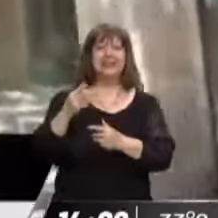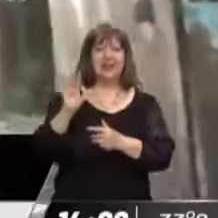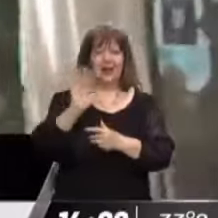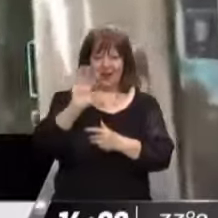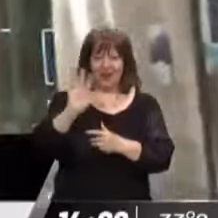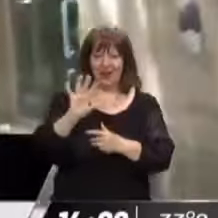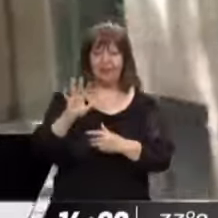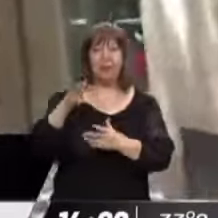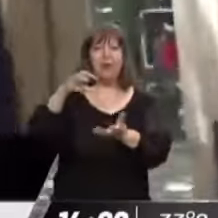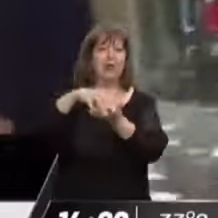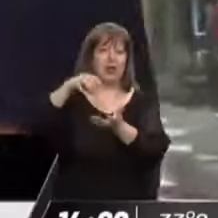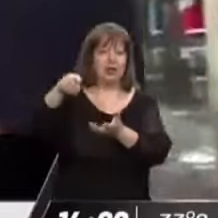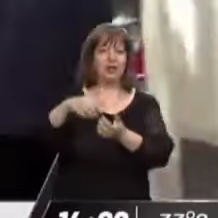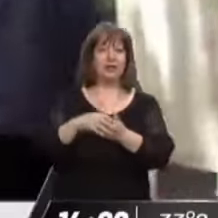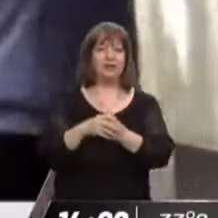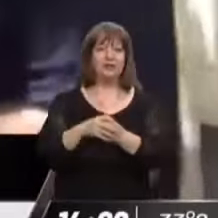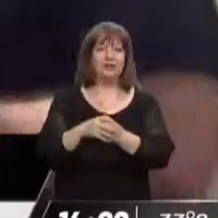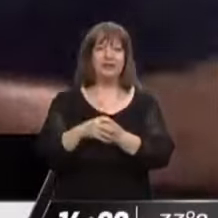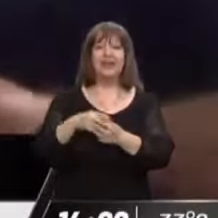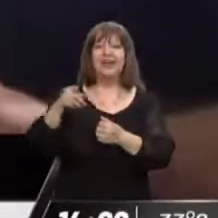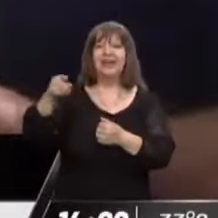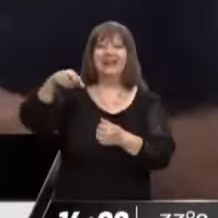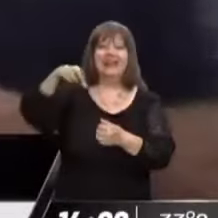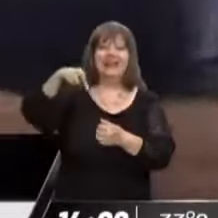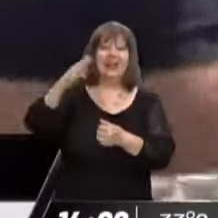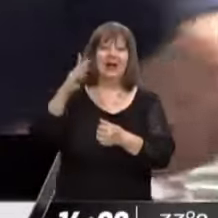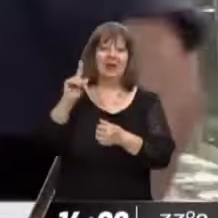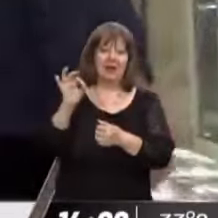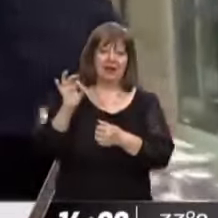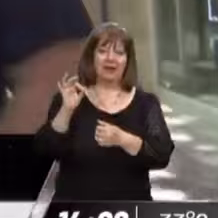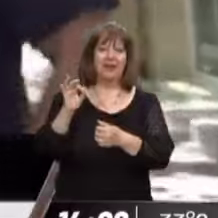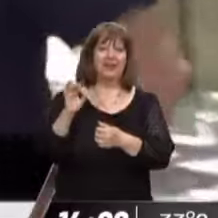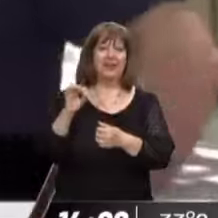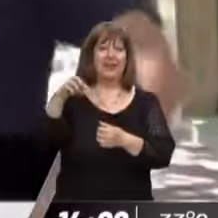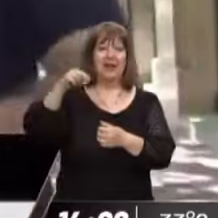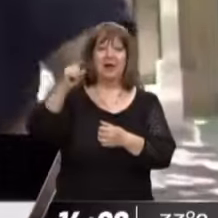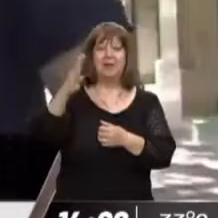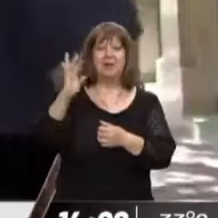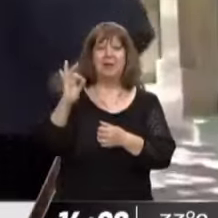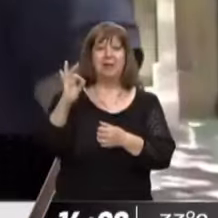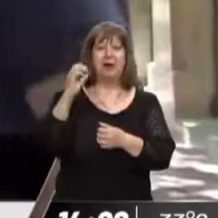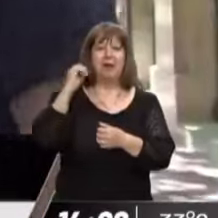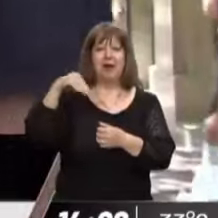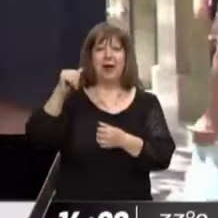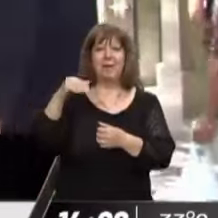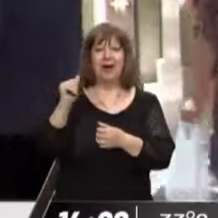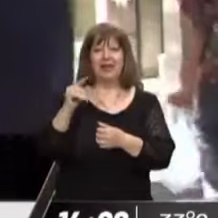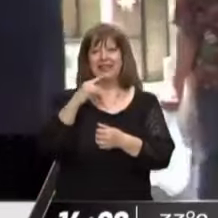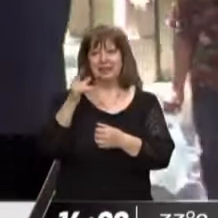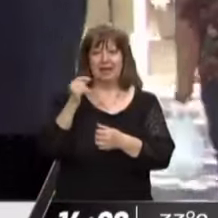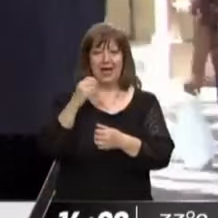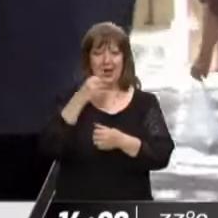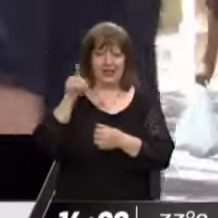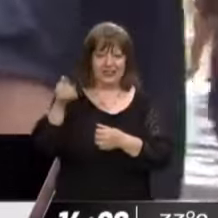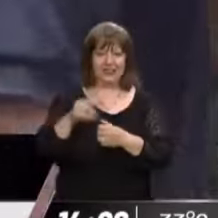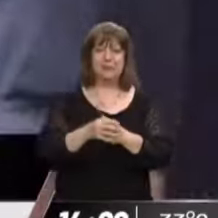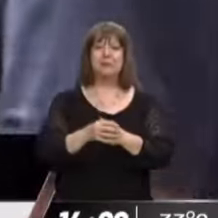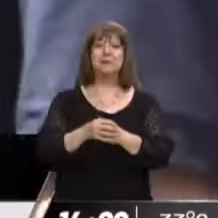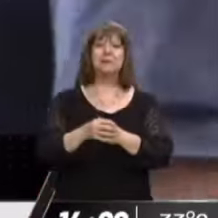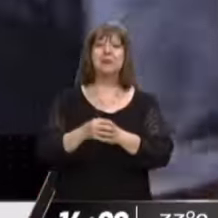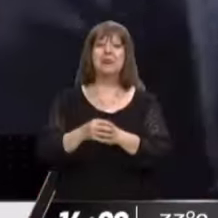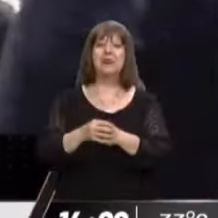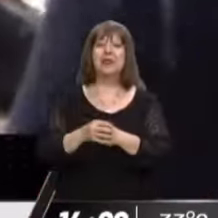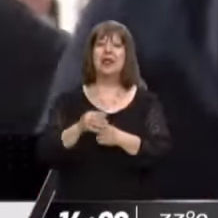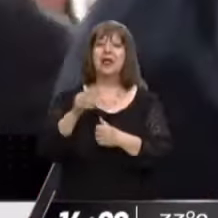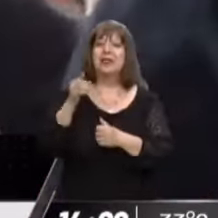Saludo. Pablito Gamba es el mejor. Pablito Gamba es el mejor, Epa, y sí, es mejor. estamos en ¿Cómo algo te estamos de apuró, acuerdo. Julián? Bueno, ¿cómo venís con el